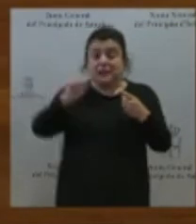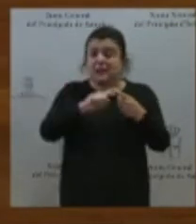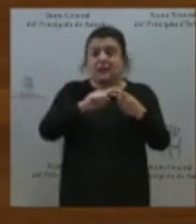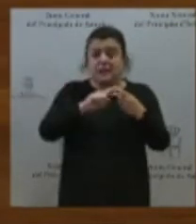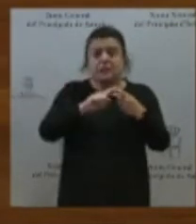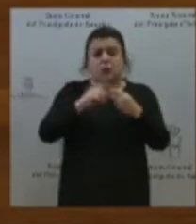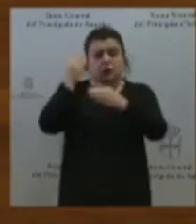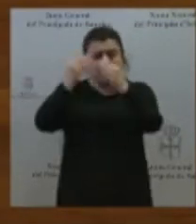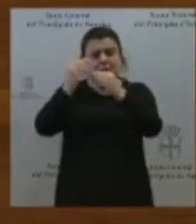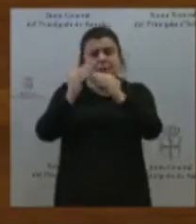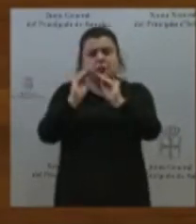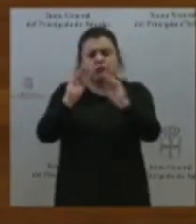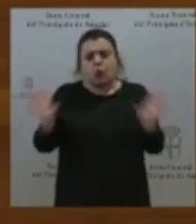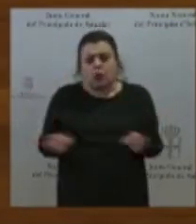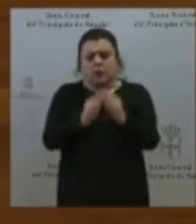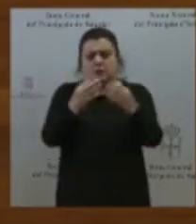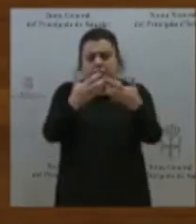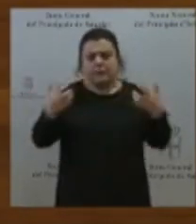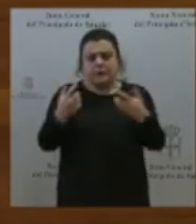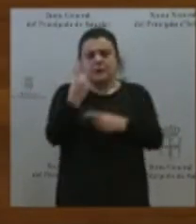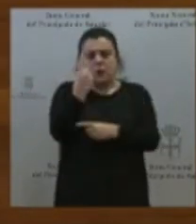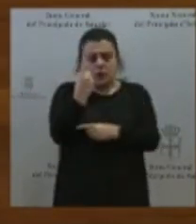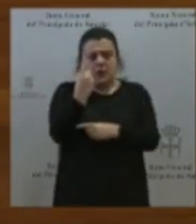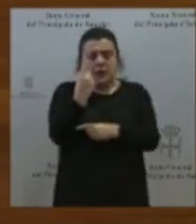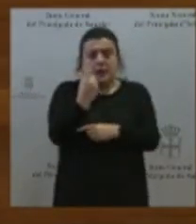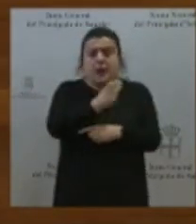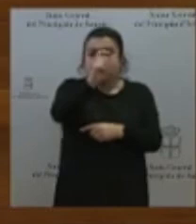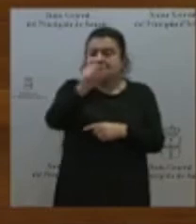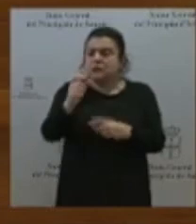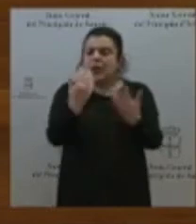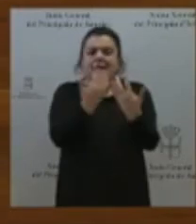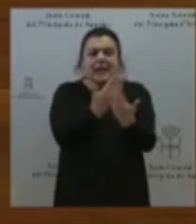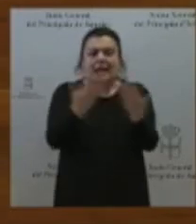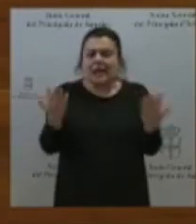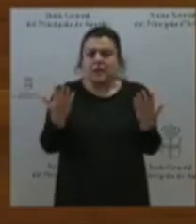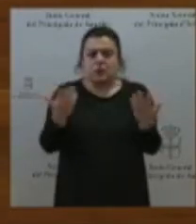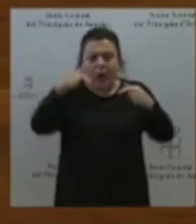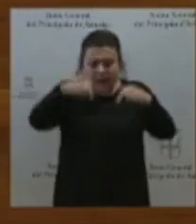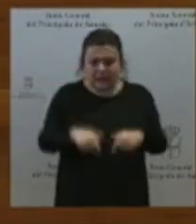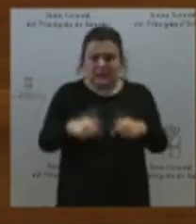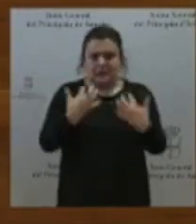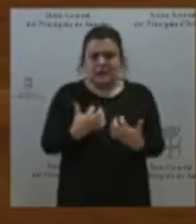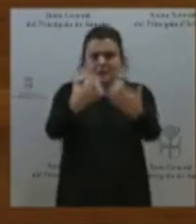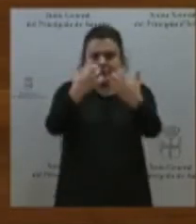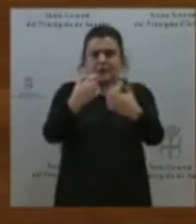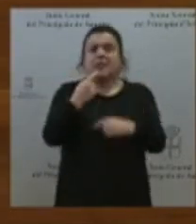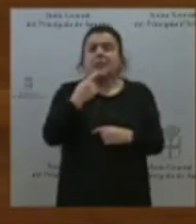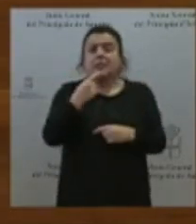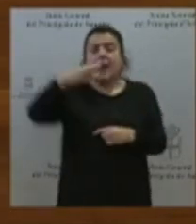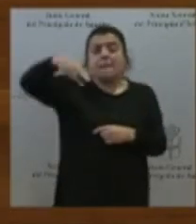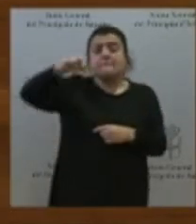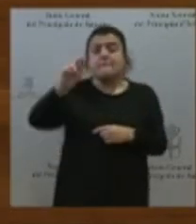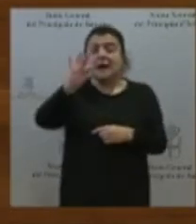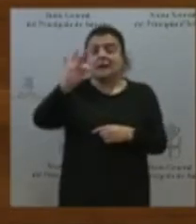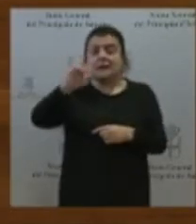que cada cargo público presente en este hemiciclo la haga hoy suya. Dice Amartya Sen, en lugar de concentrarse en la búsqueda prolongada